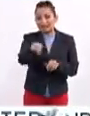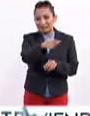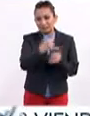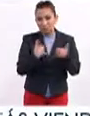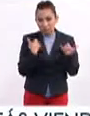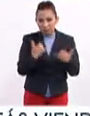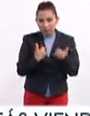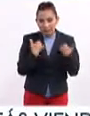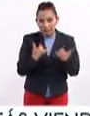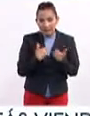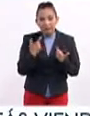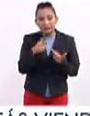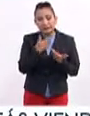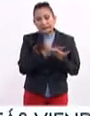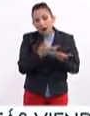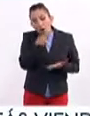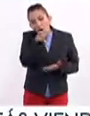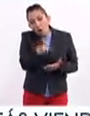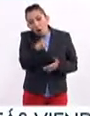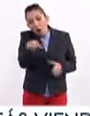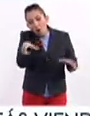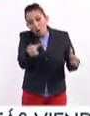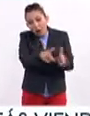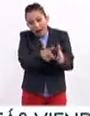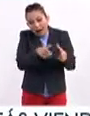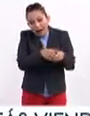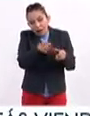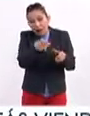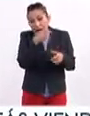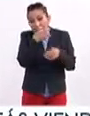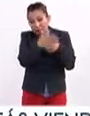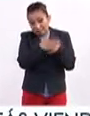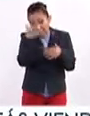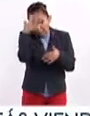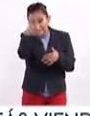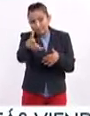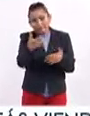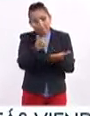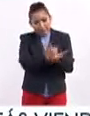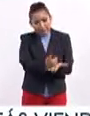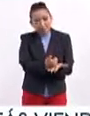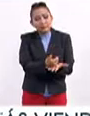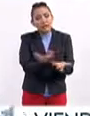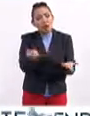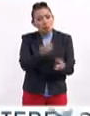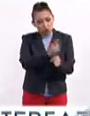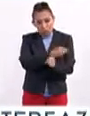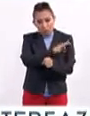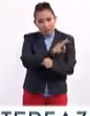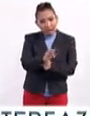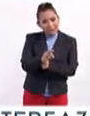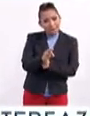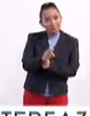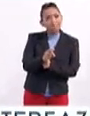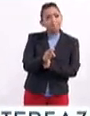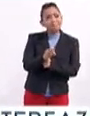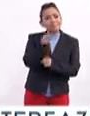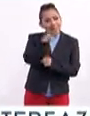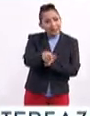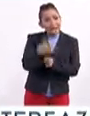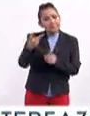jóvenes, y los convierte en un mensaje de futuro, de oportunidad,